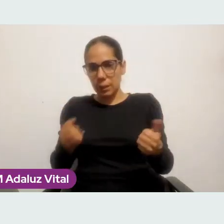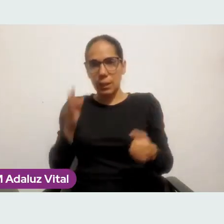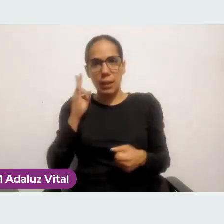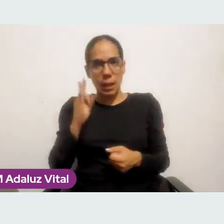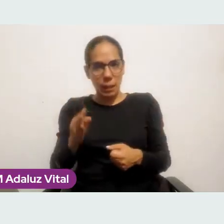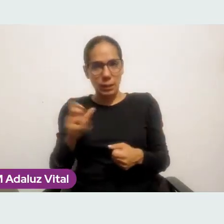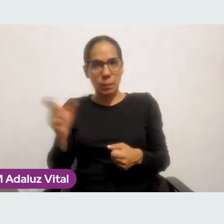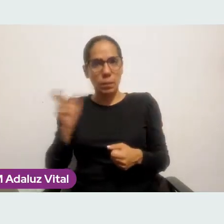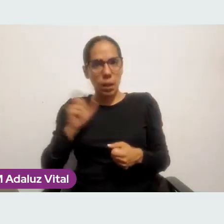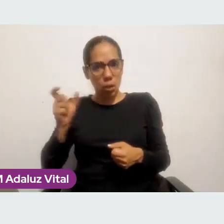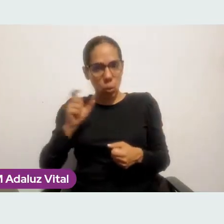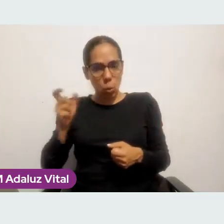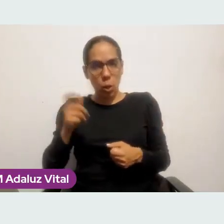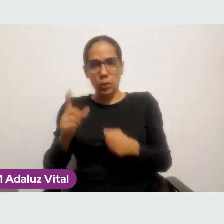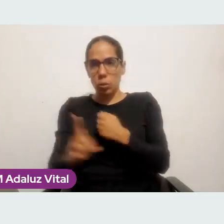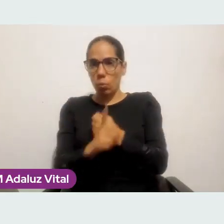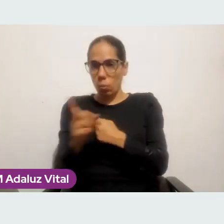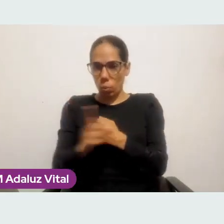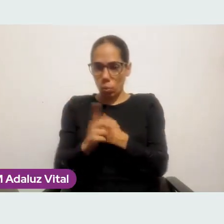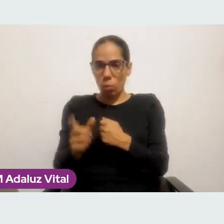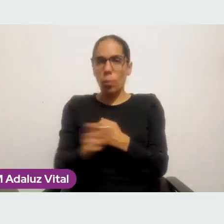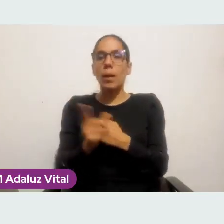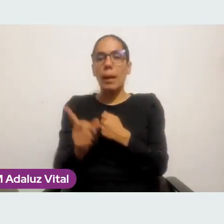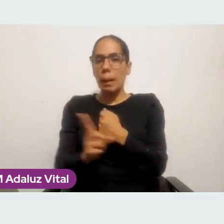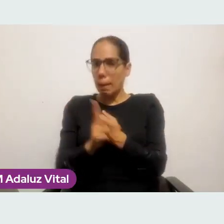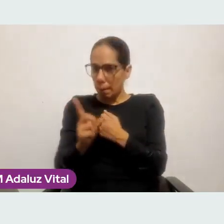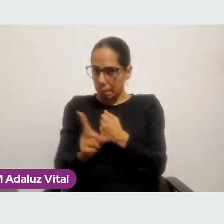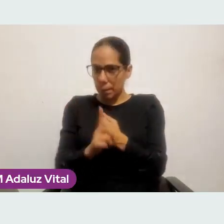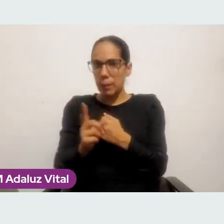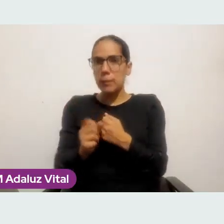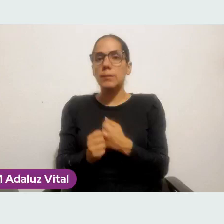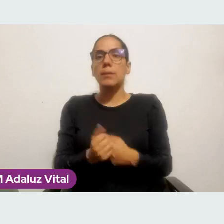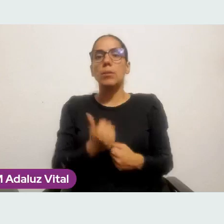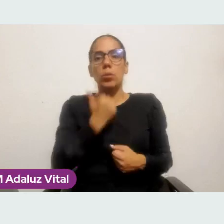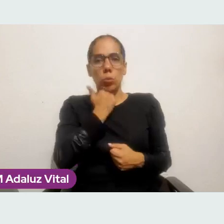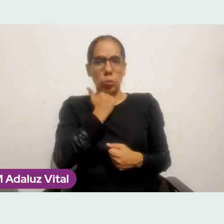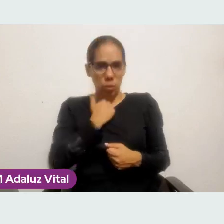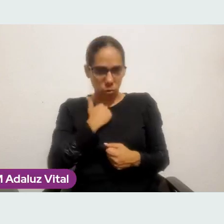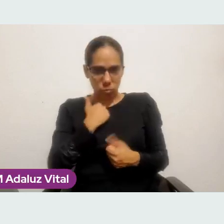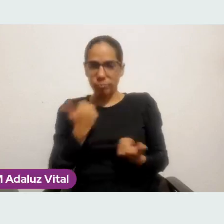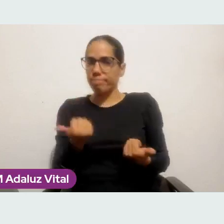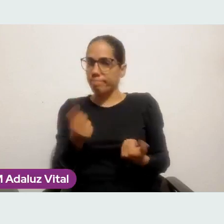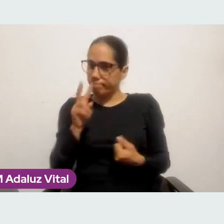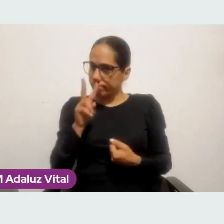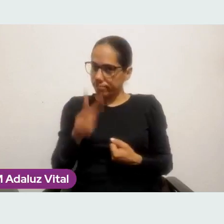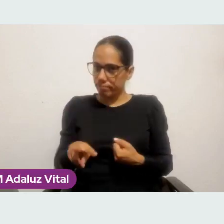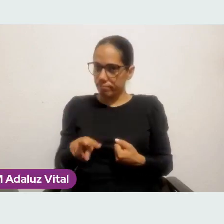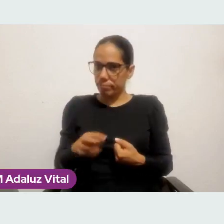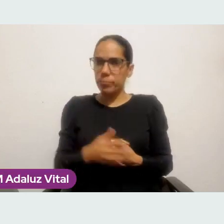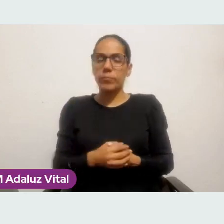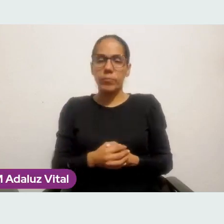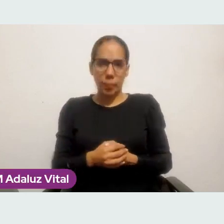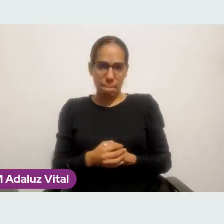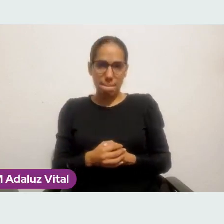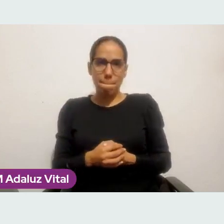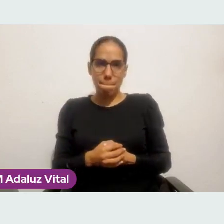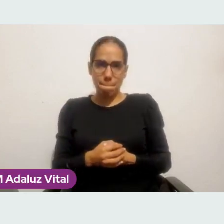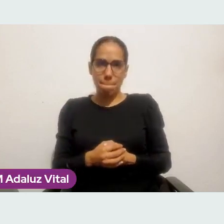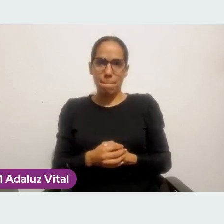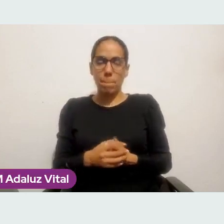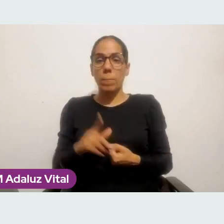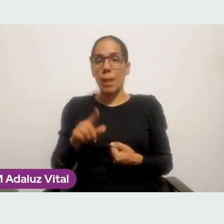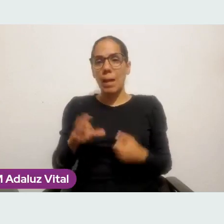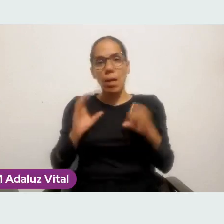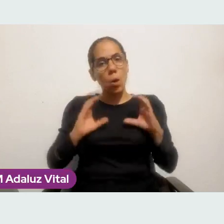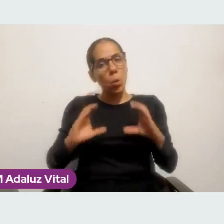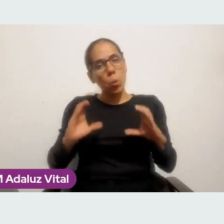Ok, perfecto. Entonces cuida mucho tu manera de beber, ¿no? Porque volvemos a lo mismo.